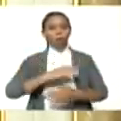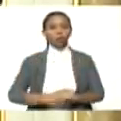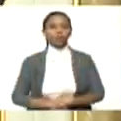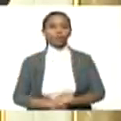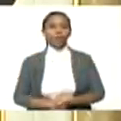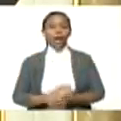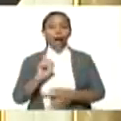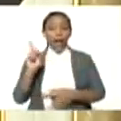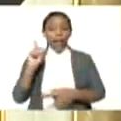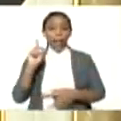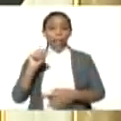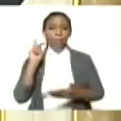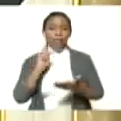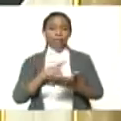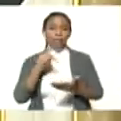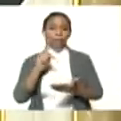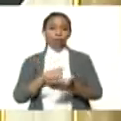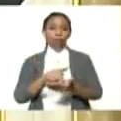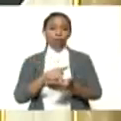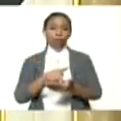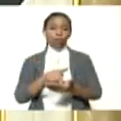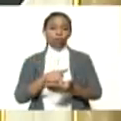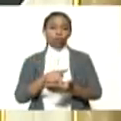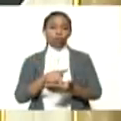fue militante